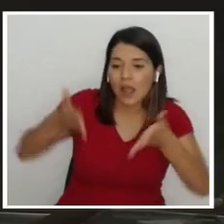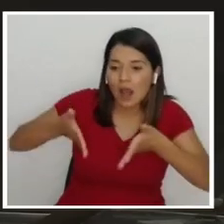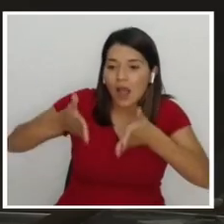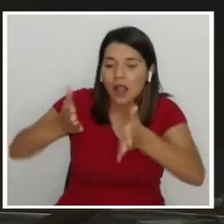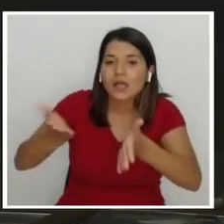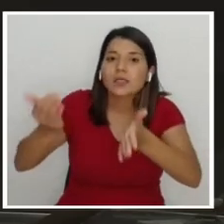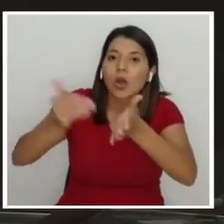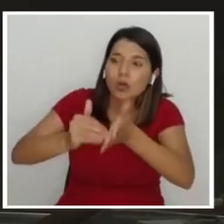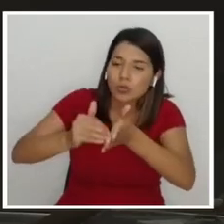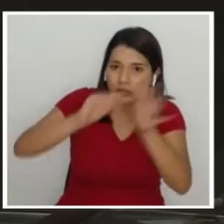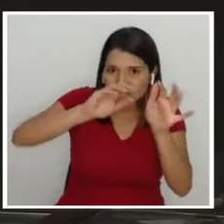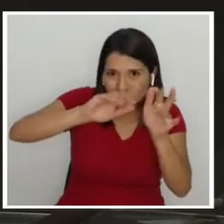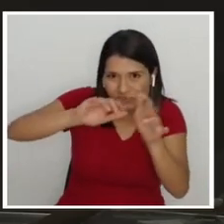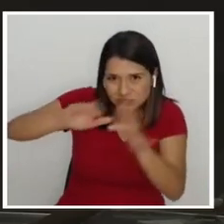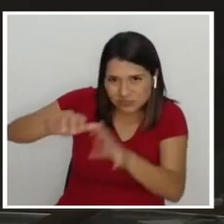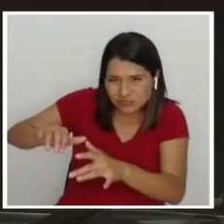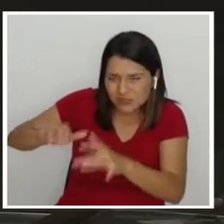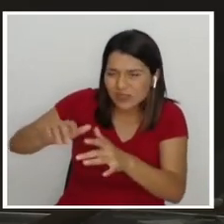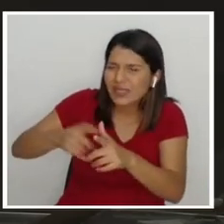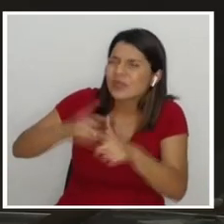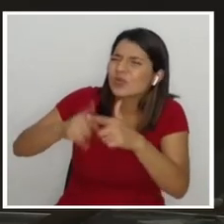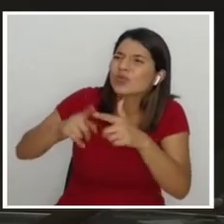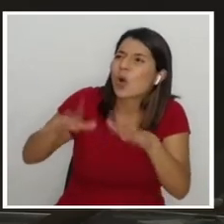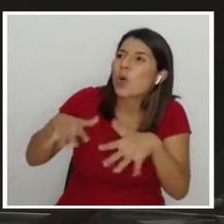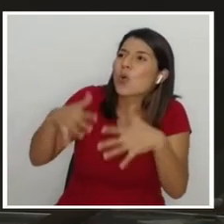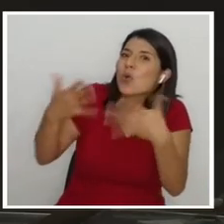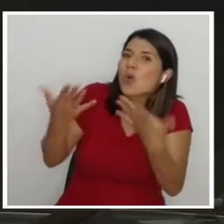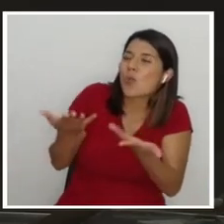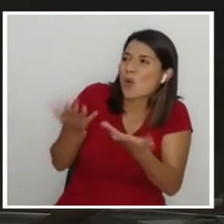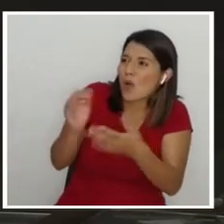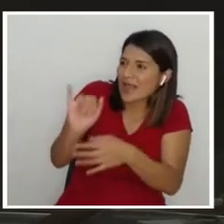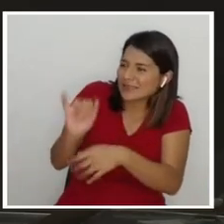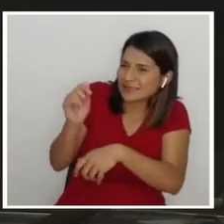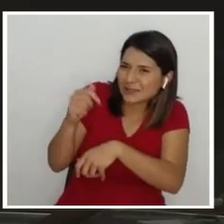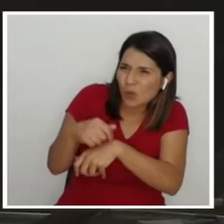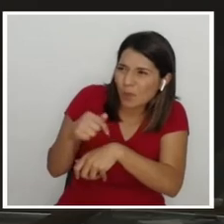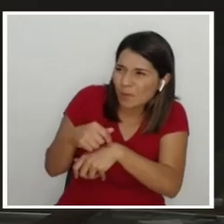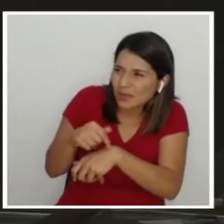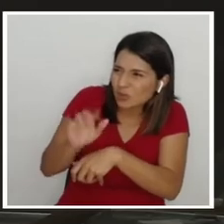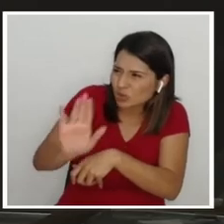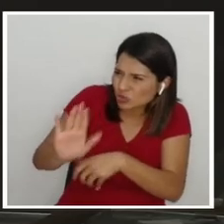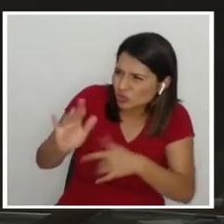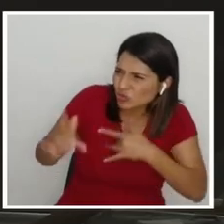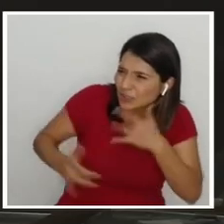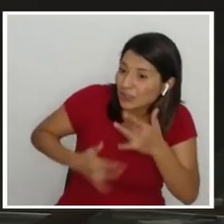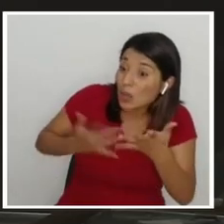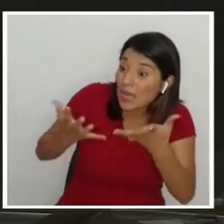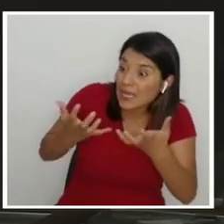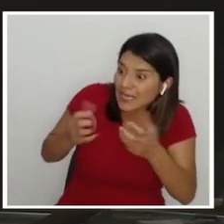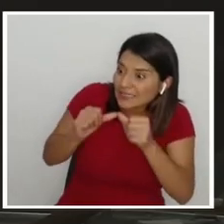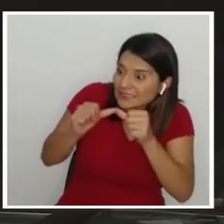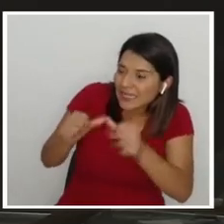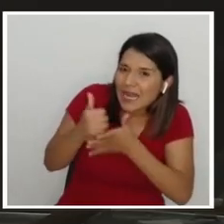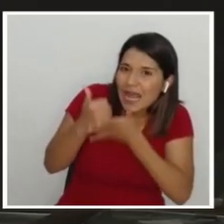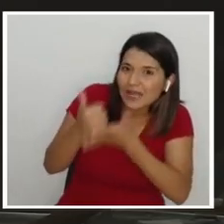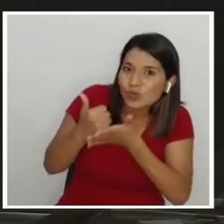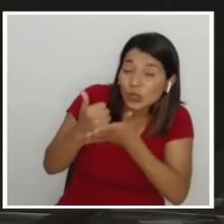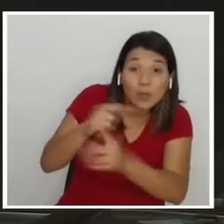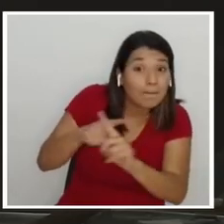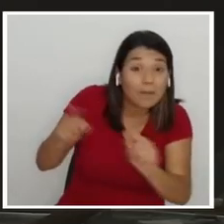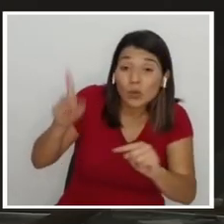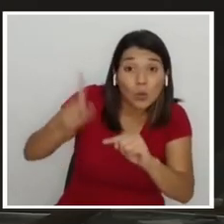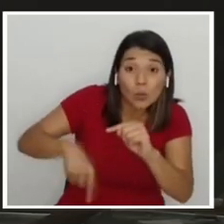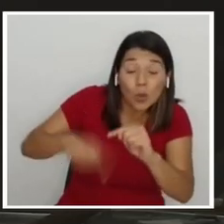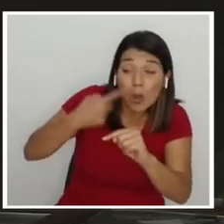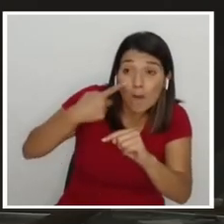de material. ¿Cómo fue ese lapso y el sentimiento de ustedes de querer seguir ayudando y no poder debido a las condiciones de